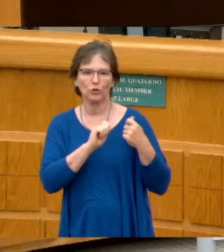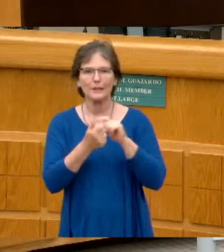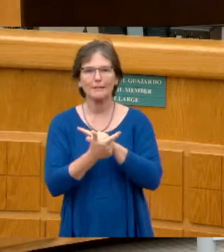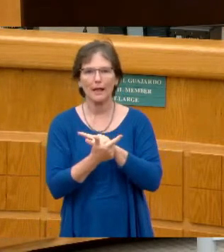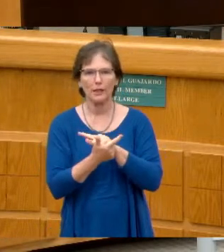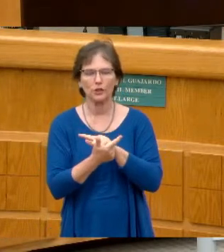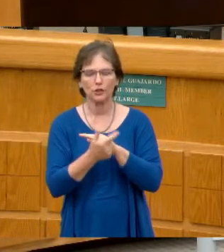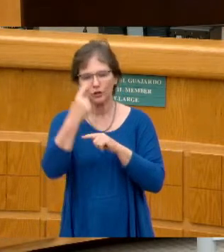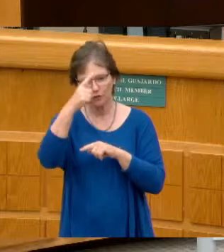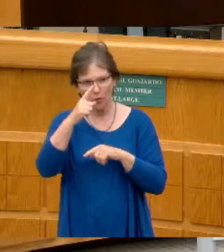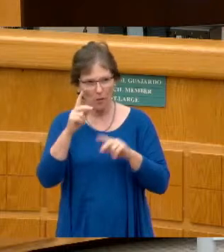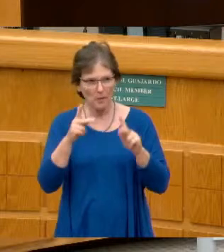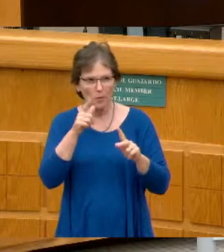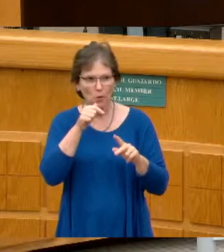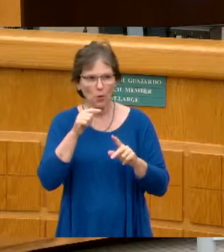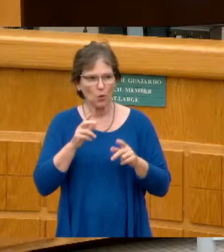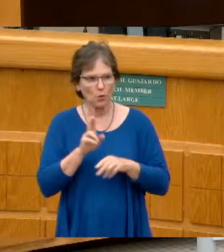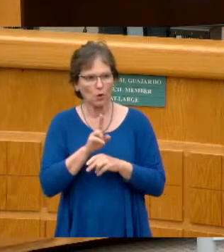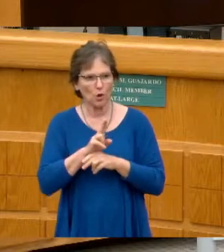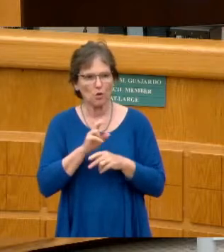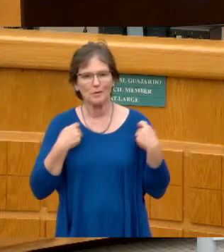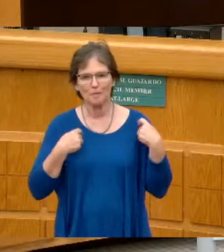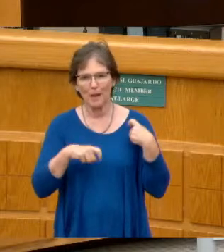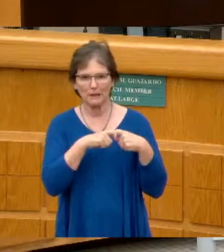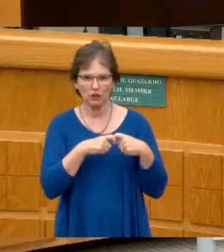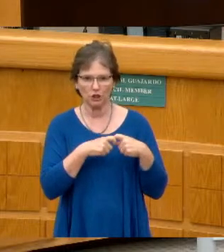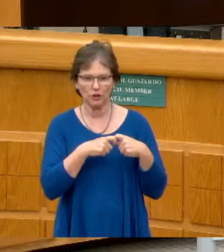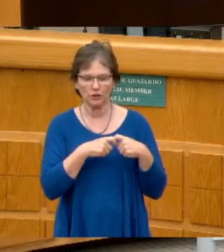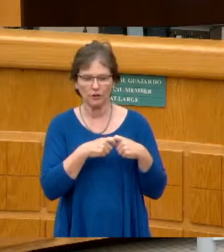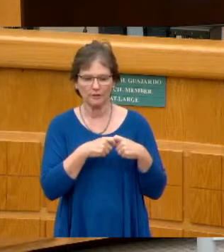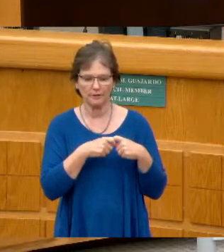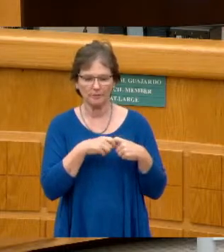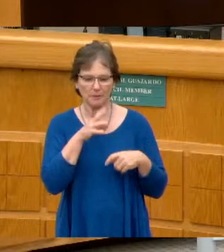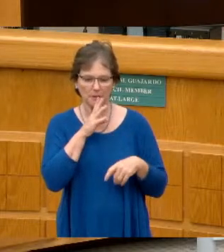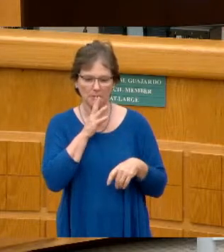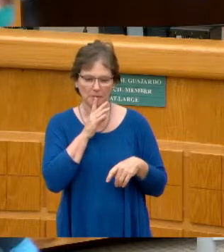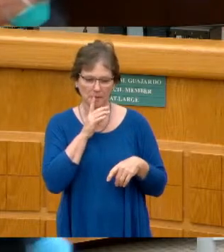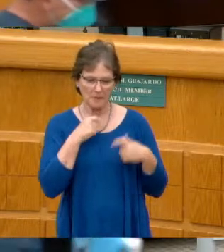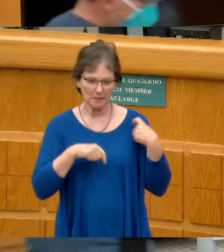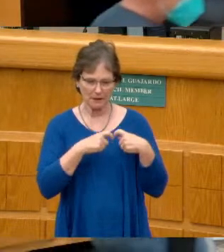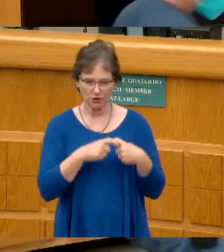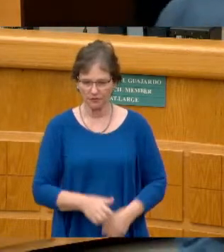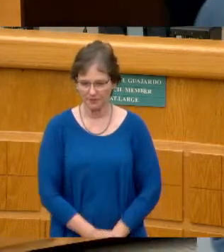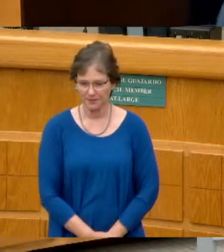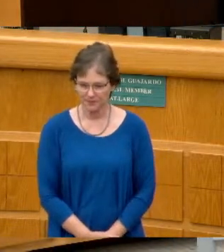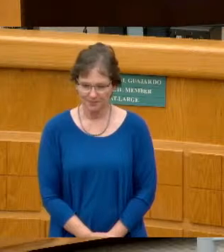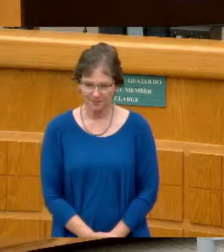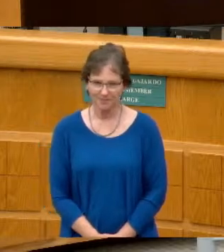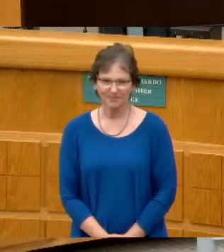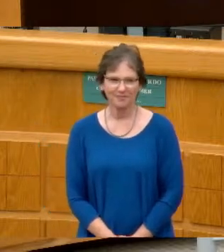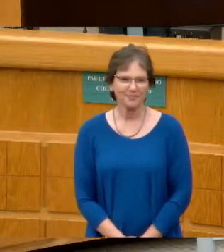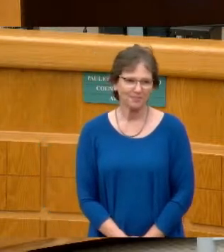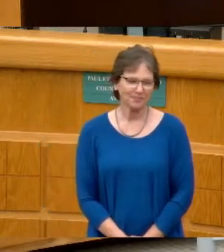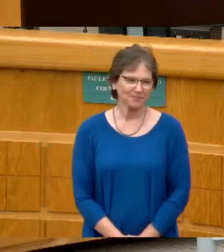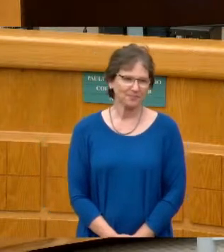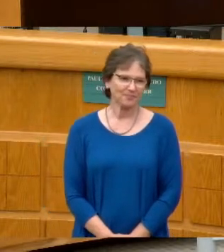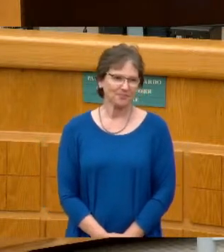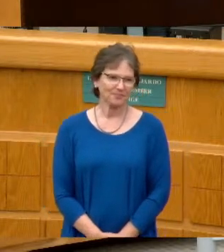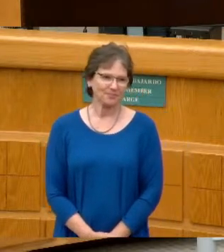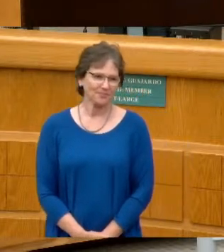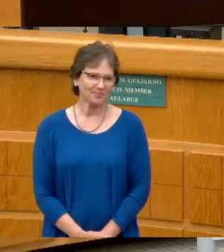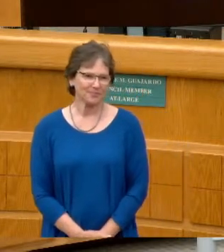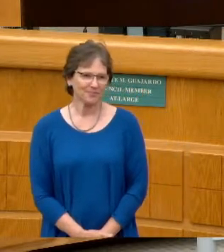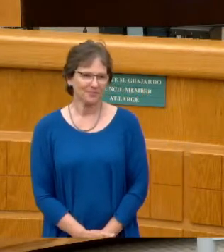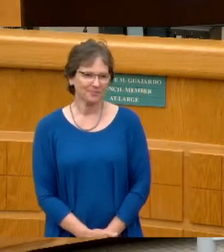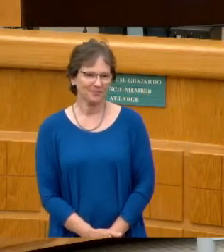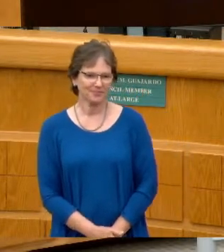So thank you and your organization. So at this time, turn it over to Annette Rodriguez to come and give